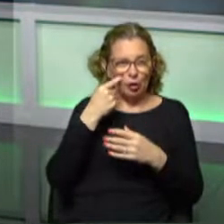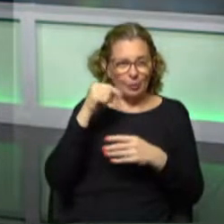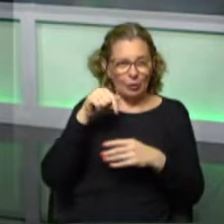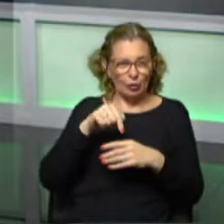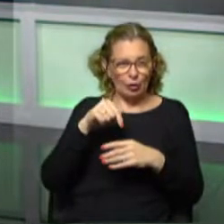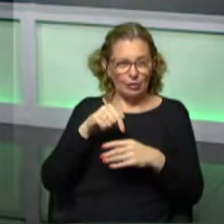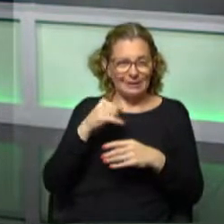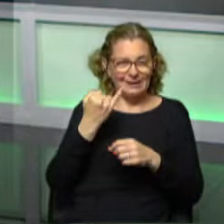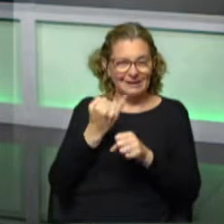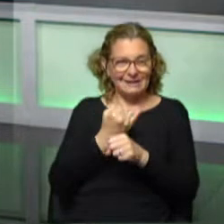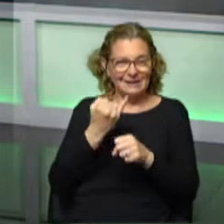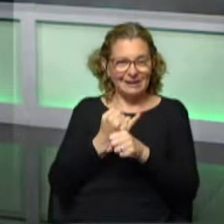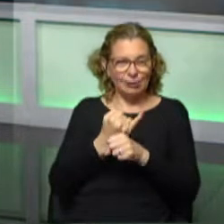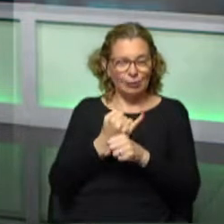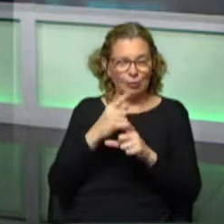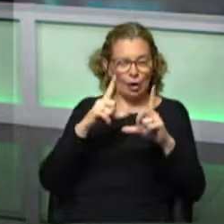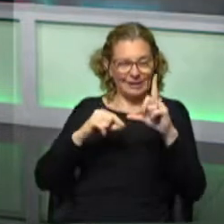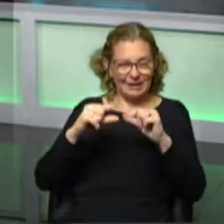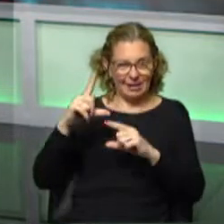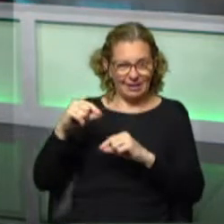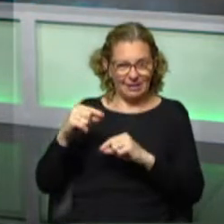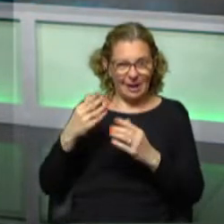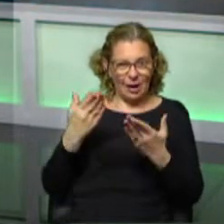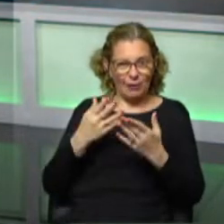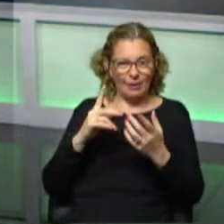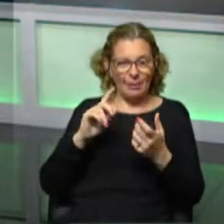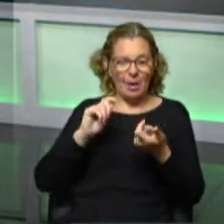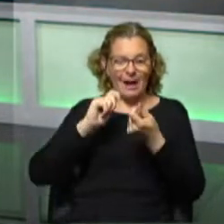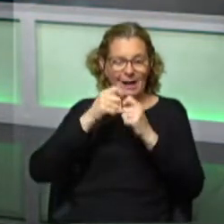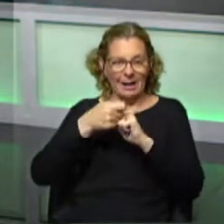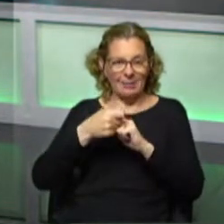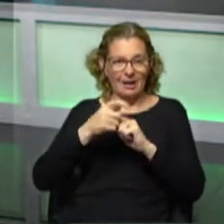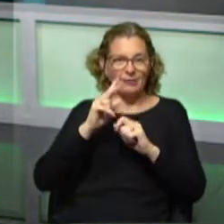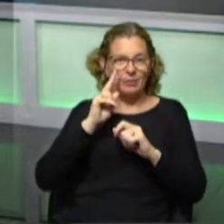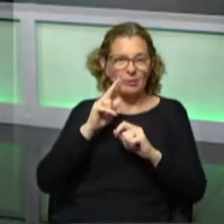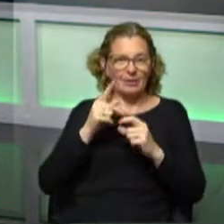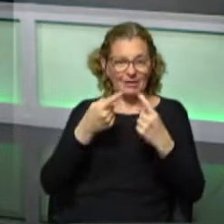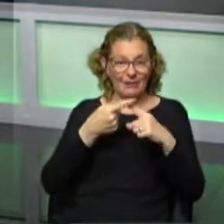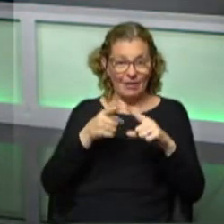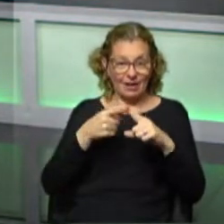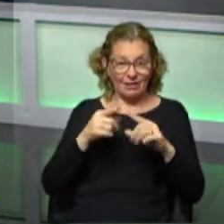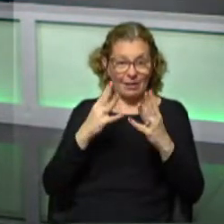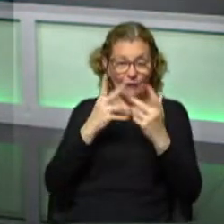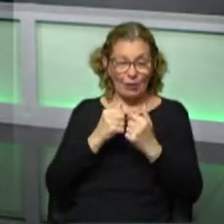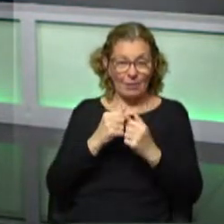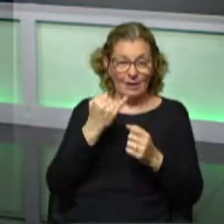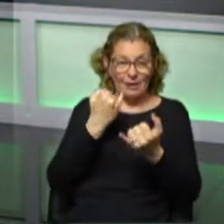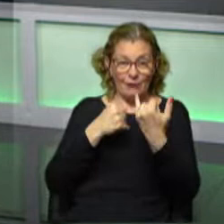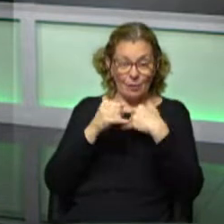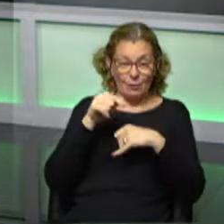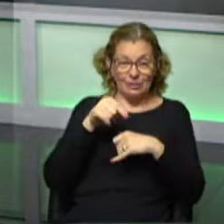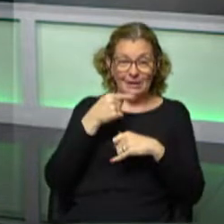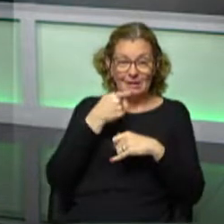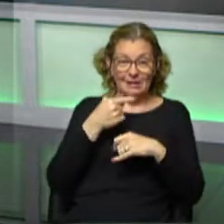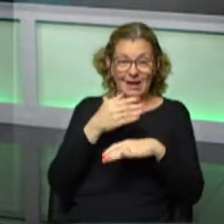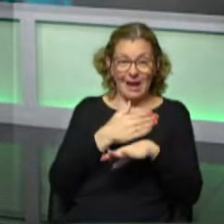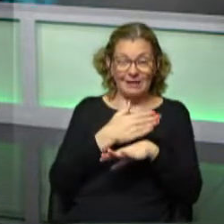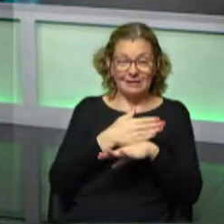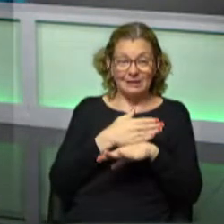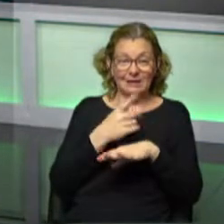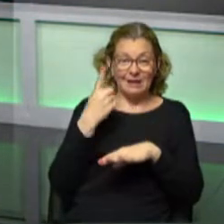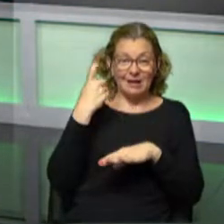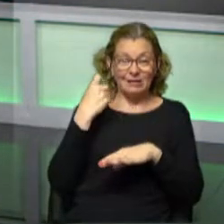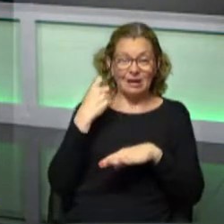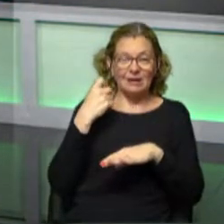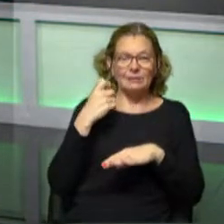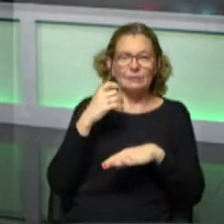del Instituto Nacional de estadísticas y ahora vamos a pasar y vamos a ver distintas dimensiones del informe que ustedes ya habían adelantado hacer que desde